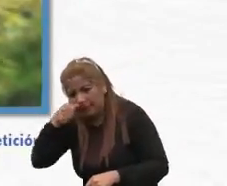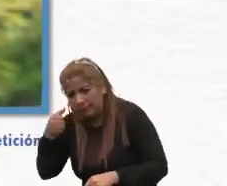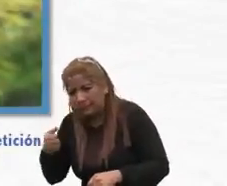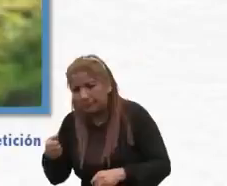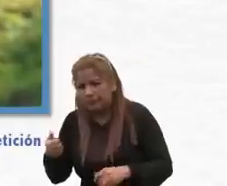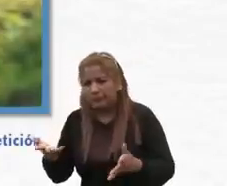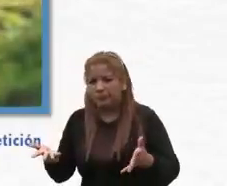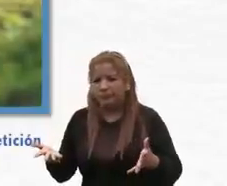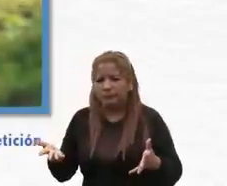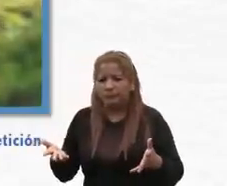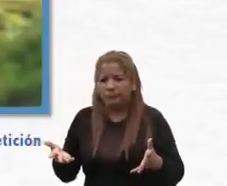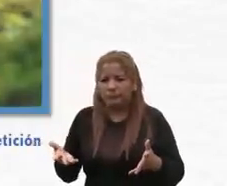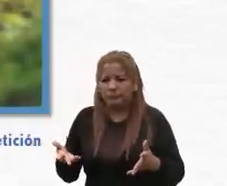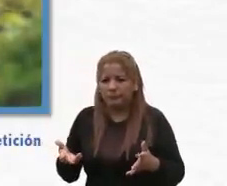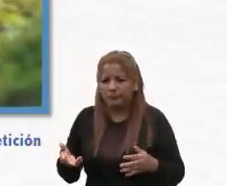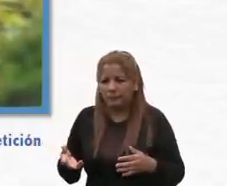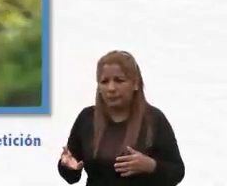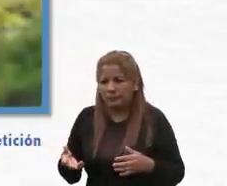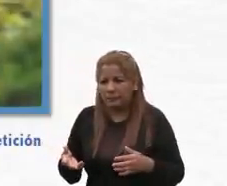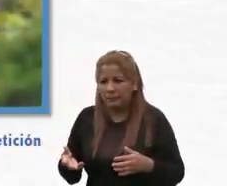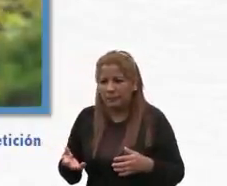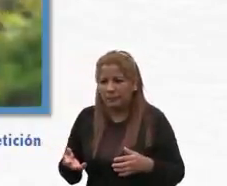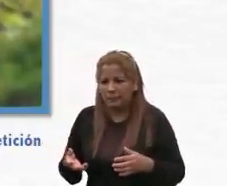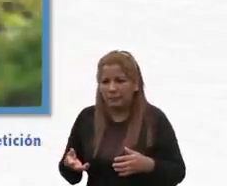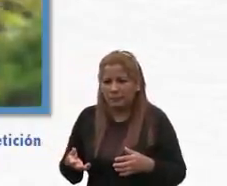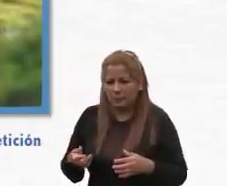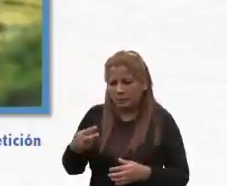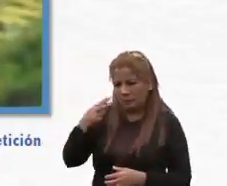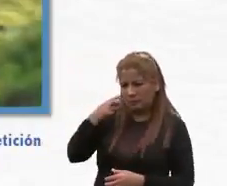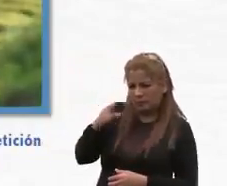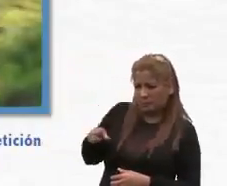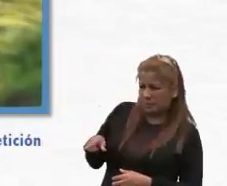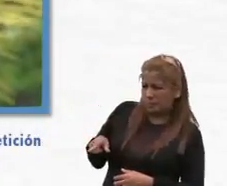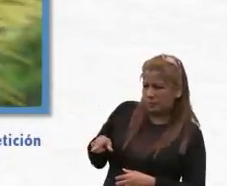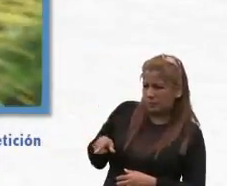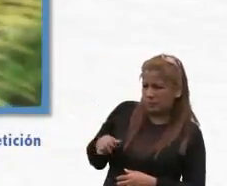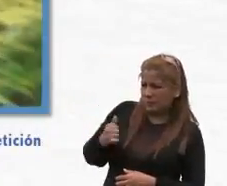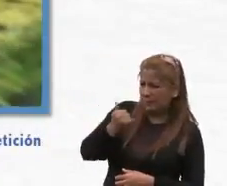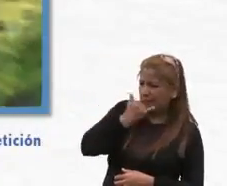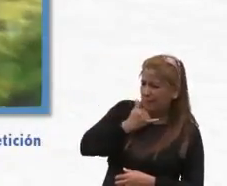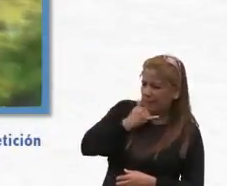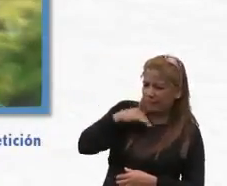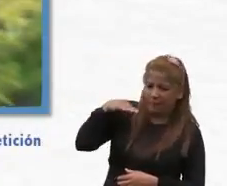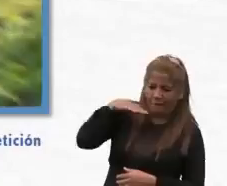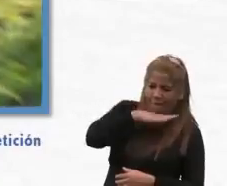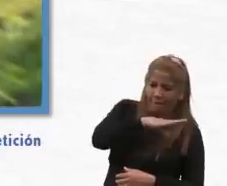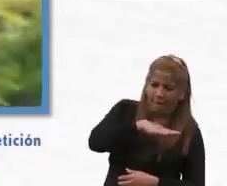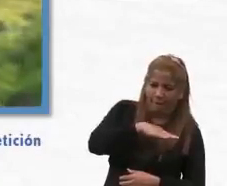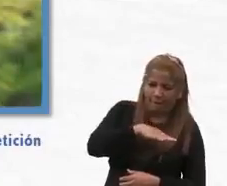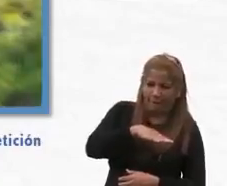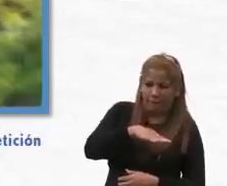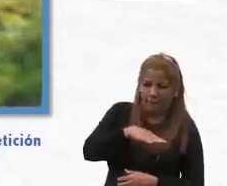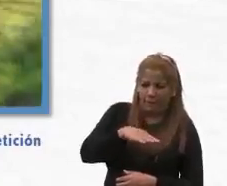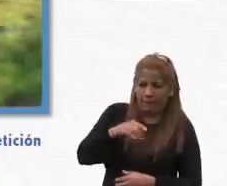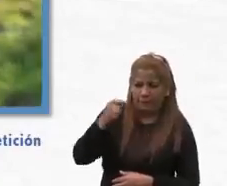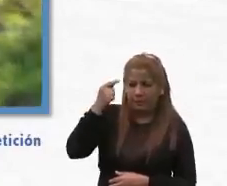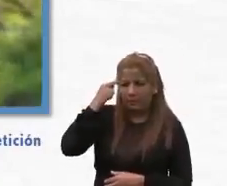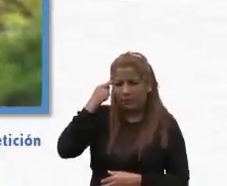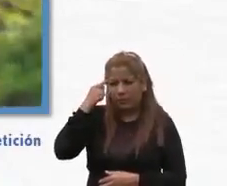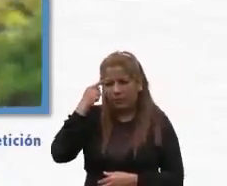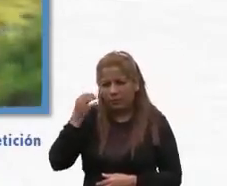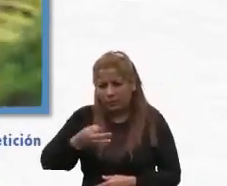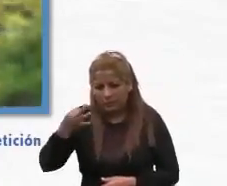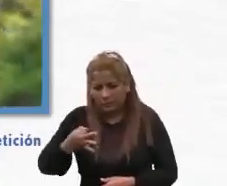narcotráfico, una hipocresía. Nosotros lo contemplamos así en términos de mantener una